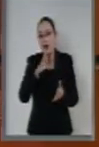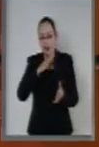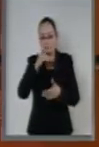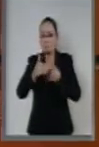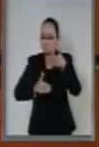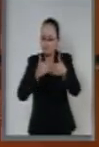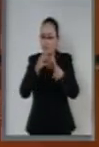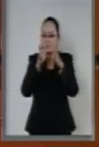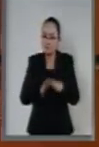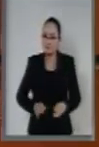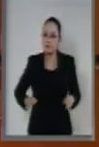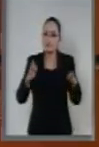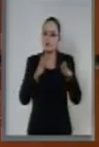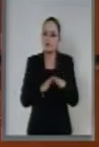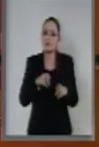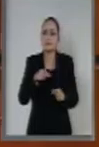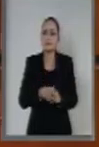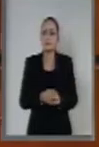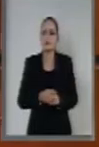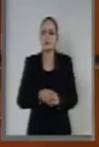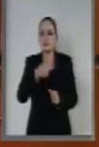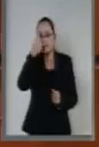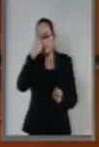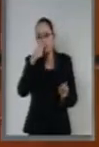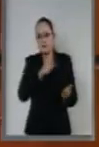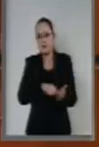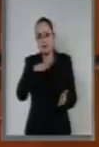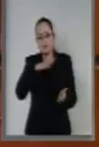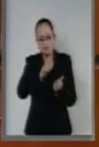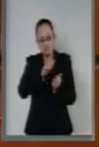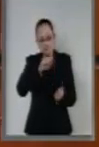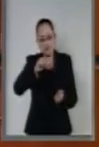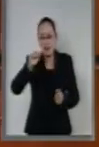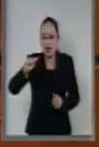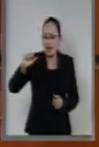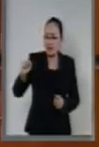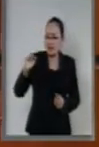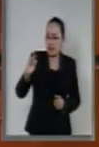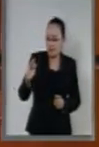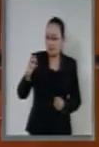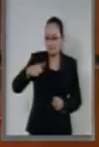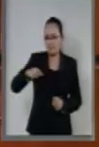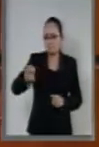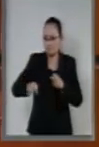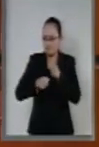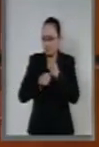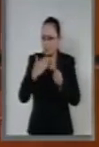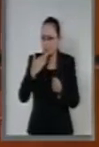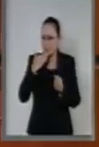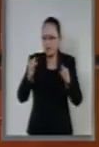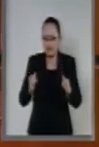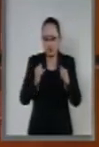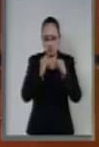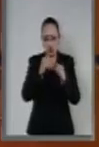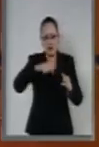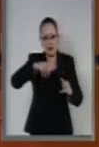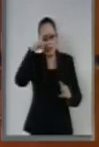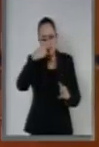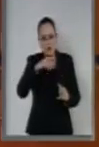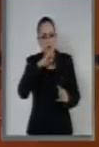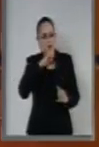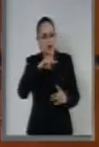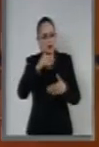y creo que hay una auditoría superior fortalecida me parece que es una de las instituciones en méxico que ha funcionado mejor